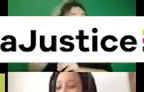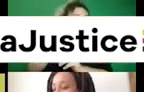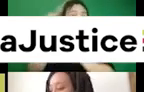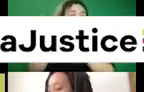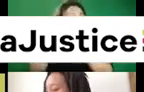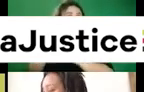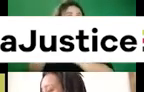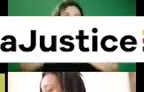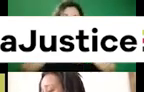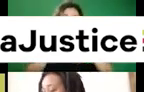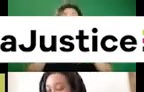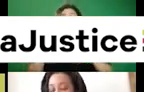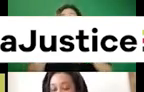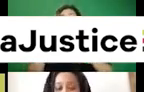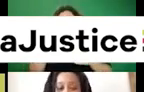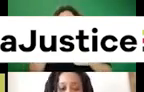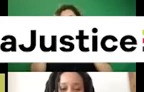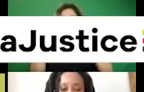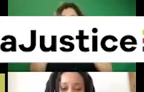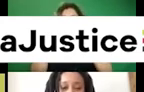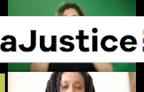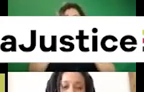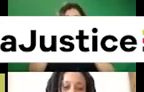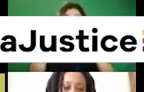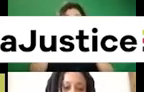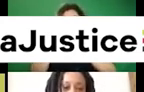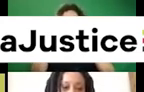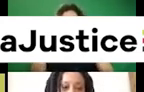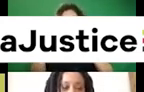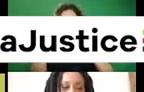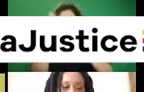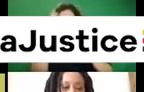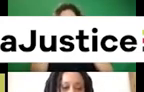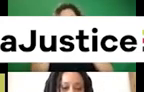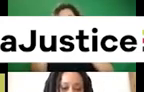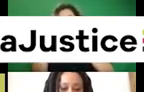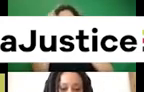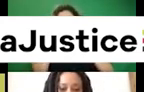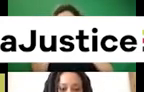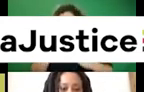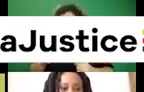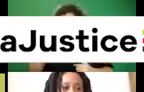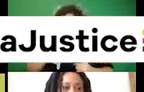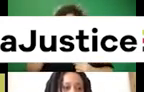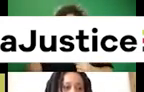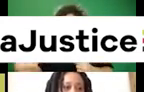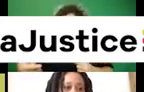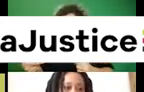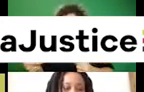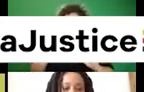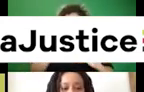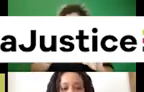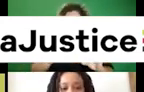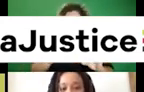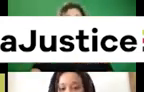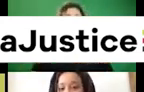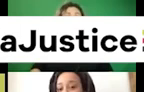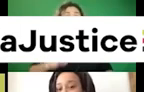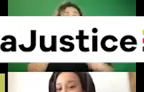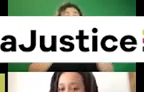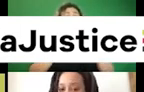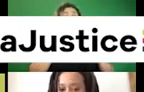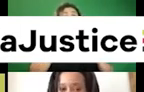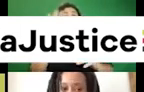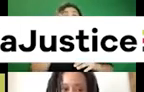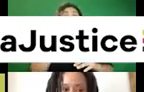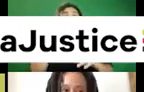respetuosa verdad y hay otra declaración no tenemos tiempo de discutirlo pero les quiero mostrar las comunidades